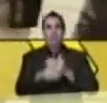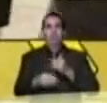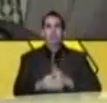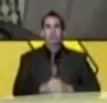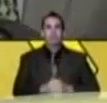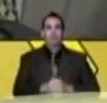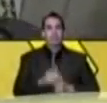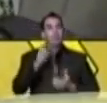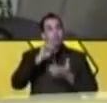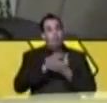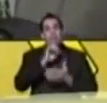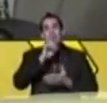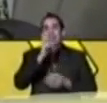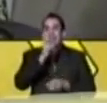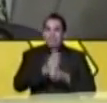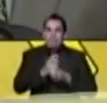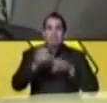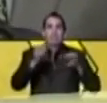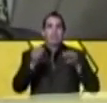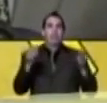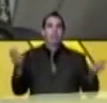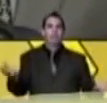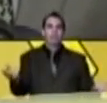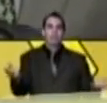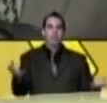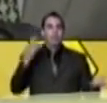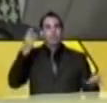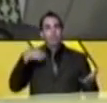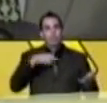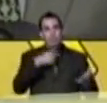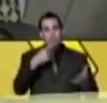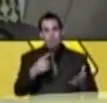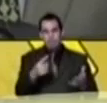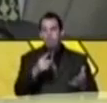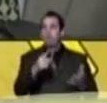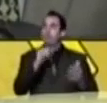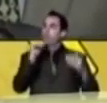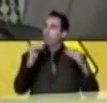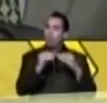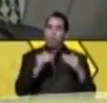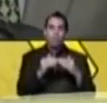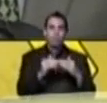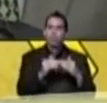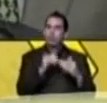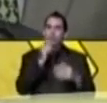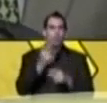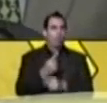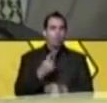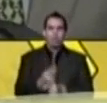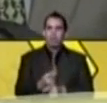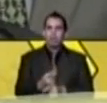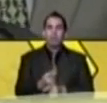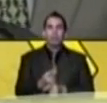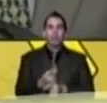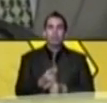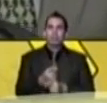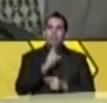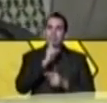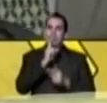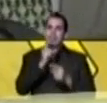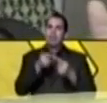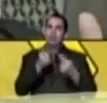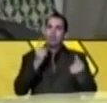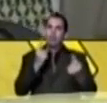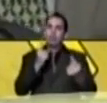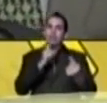que la realidad es que es difícil de explicar por eso es que decimos y la posición es que es injusto es improcedente y yo creo que es contrario al